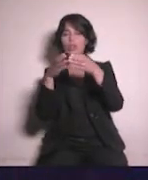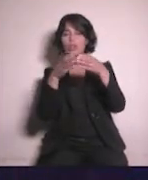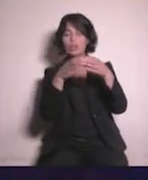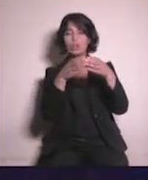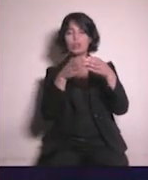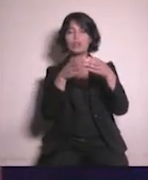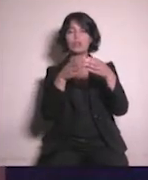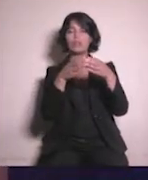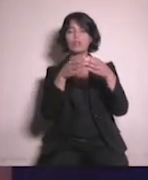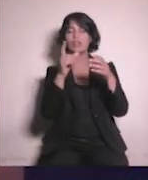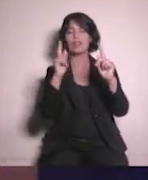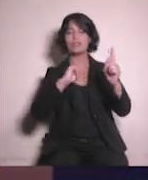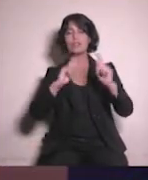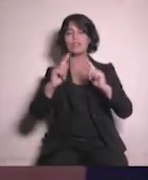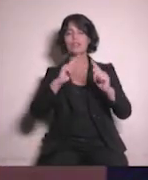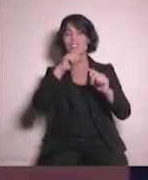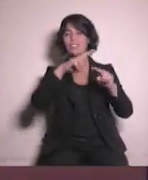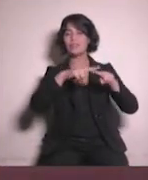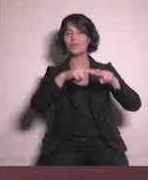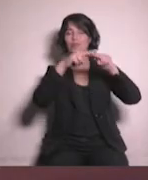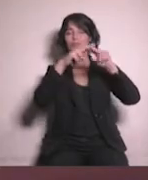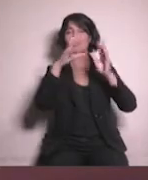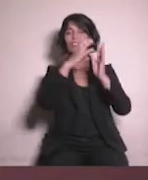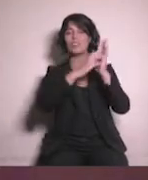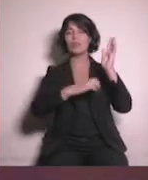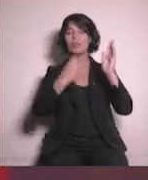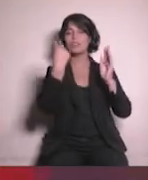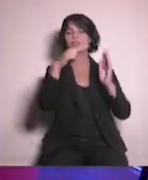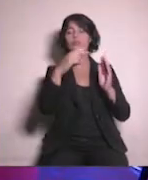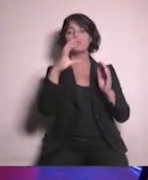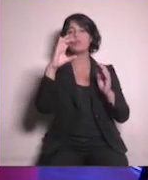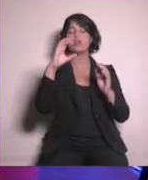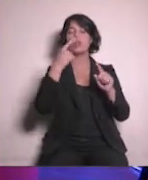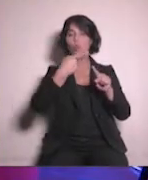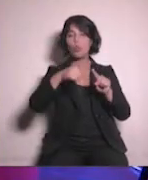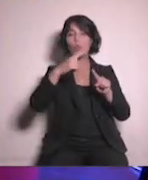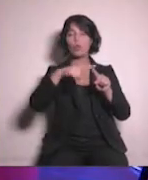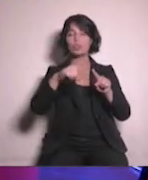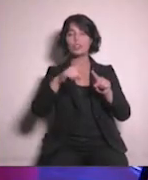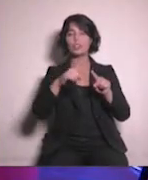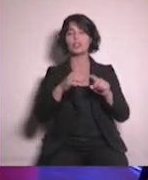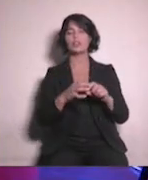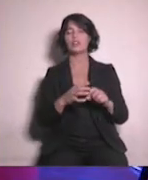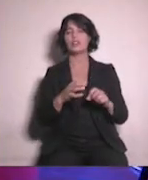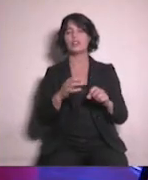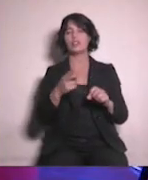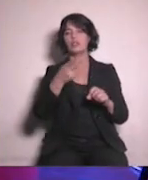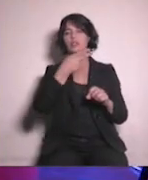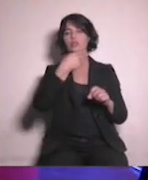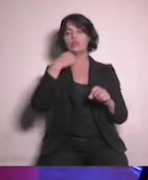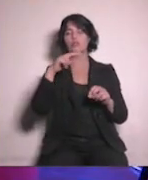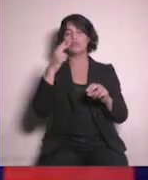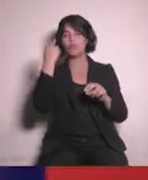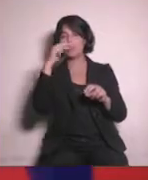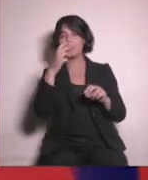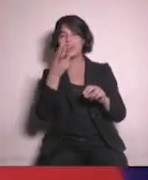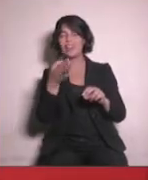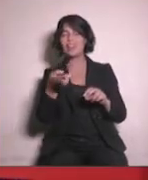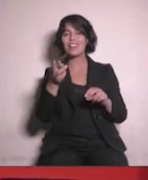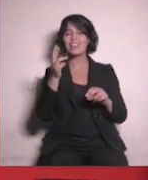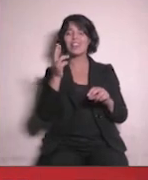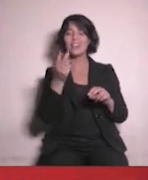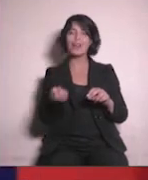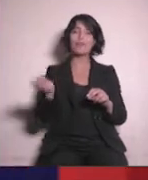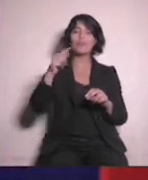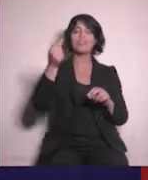que el administrador de ese fondo descuenta de la cuota. Esta es parte integral. Nosotros solo vemos el retorno, pero podemos